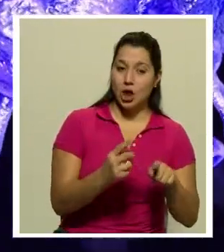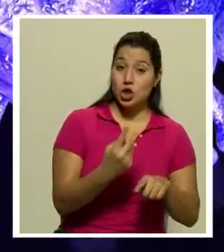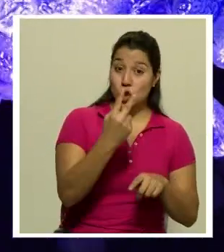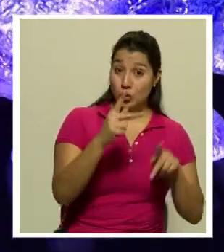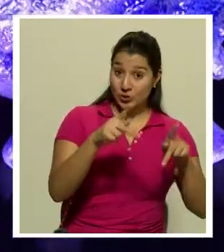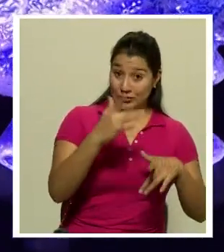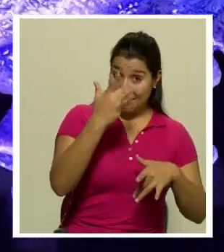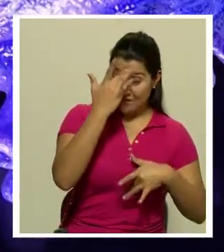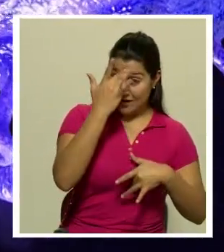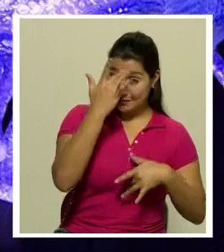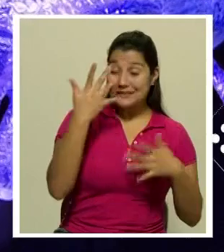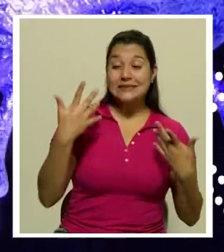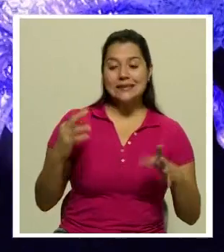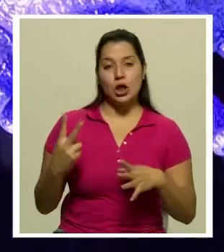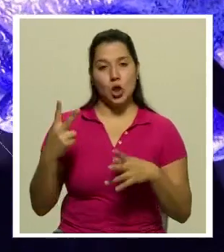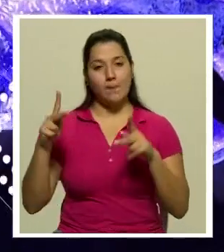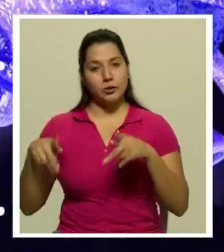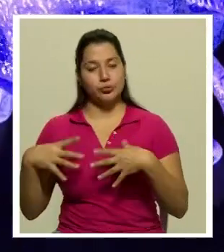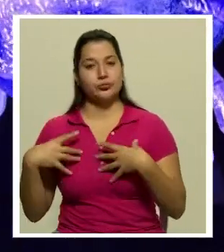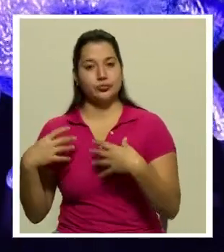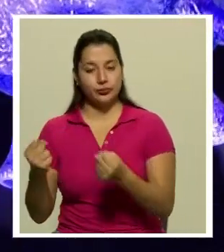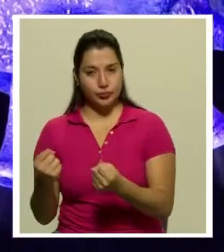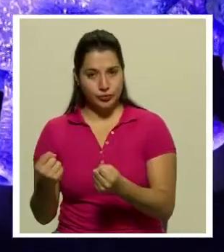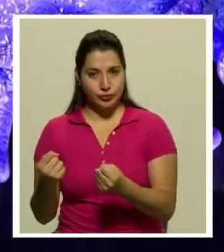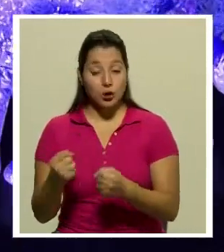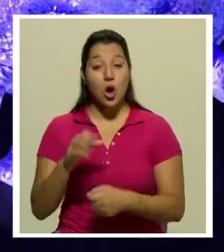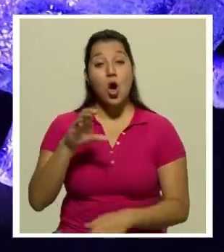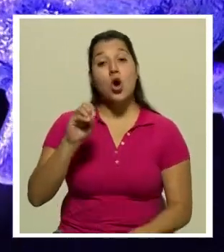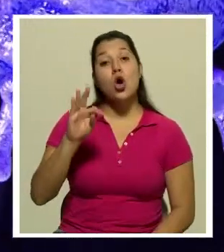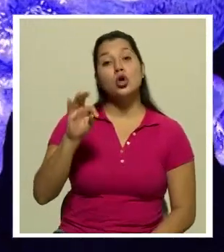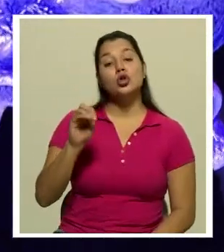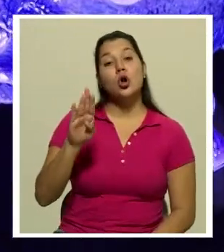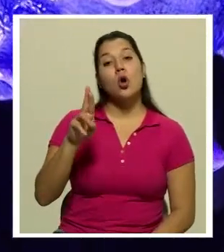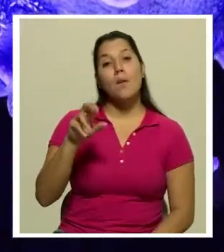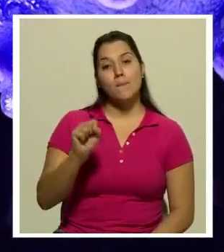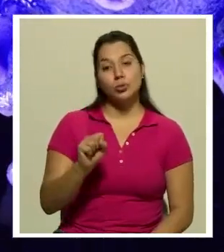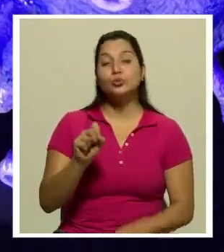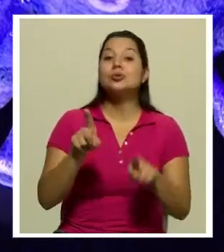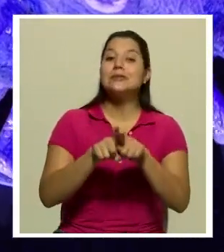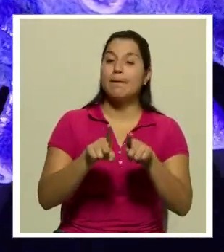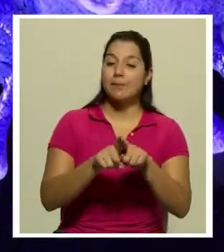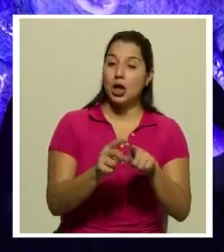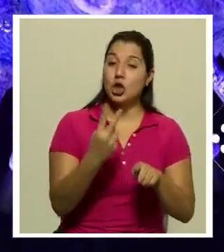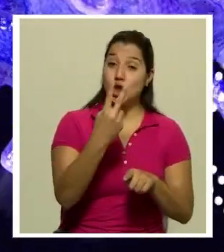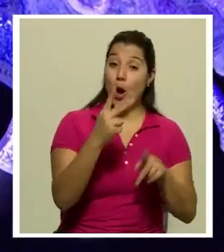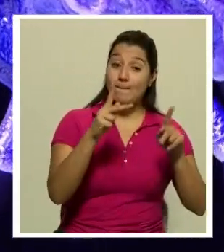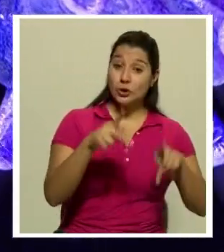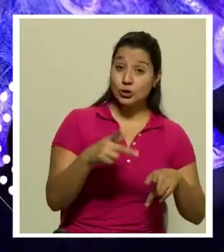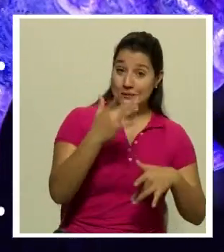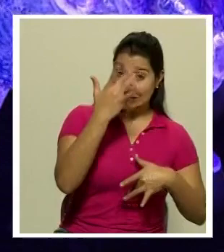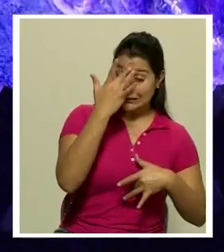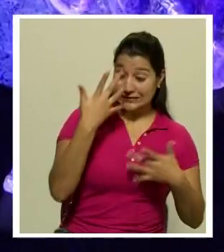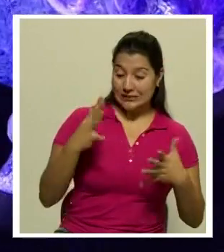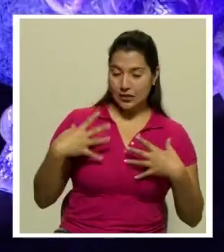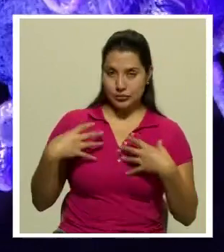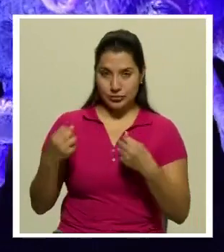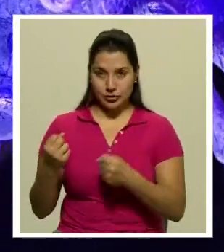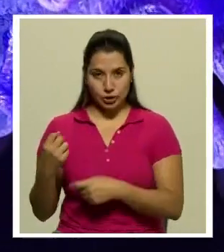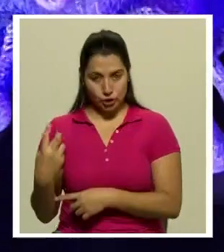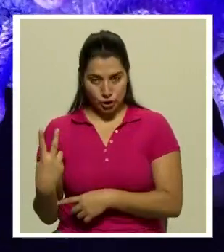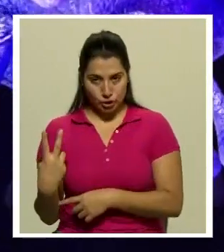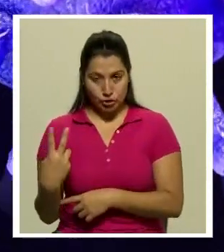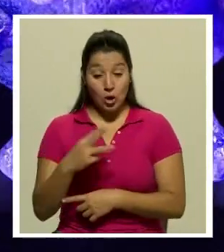registrado, 2 personas más que vencieron la enfermedad. Cotobruz, también con 2 personas recuperadas. Montes de Oro, 2